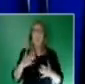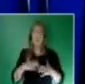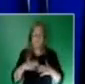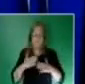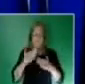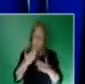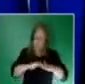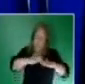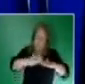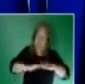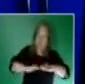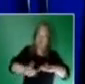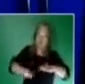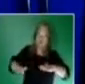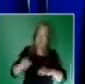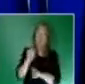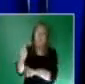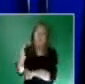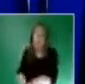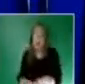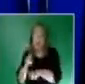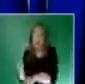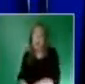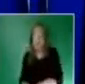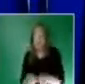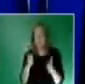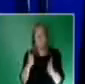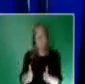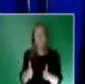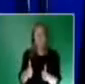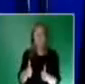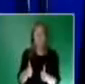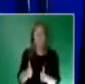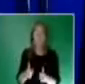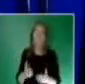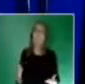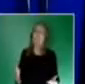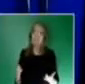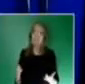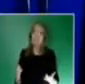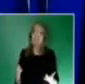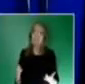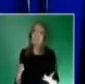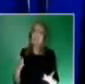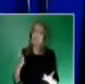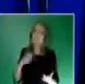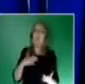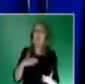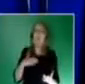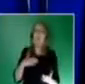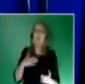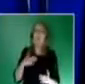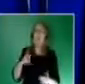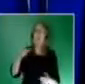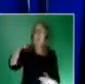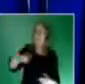mis compañeros trabajadores lucharon mucho por las 8 horas de trabajo ahora están consiguiendo